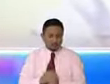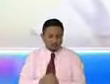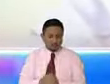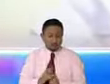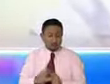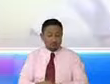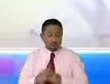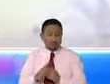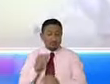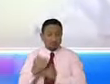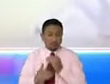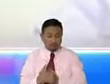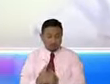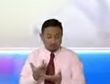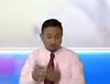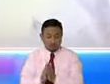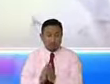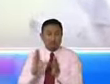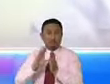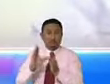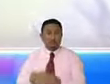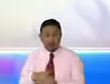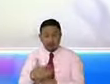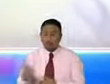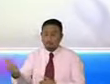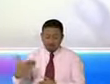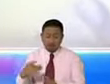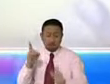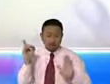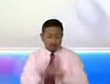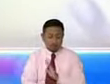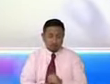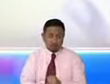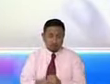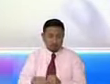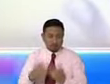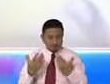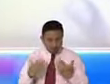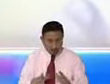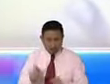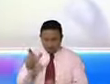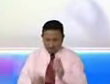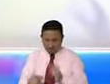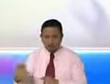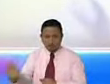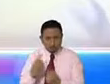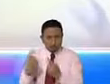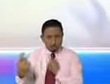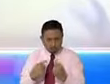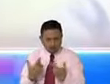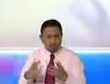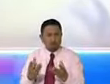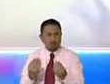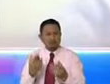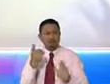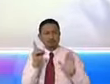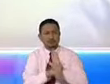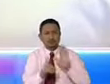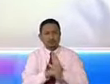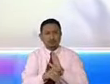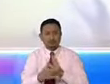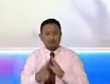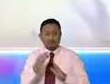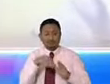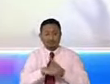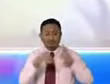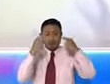proceso, pedimos a la ciudadanía que denuncie, tuvimos esa parte, esa retroalimentación, con esa información pusimos en la fiscalía la denuncia correspondiente